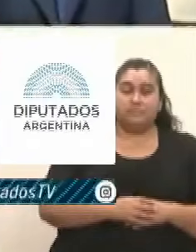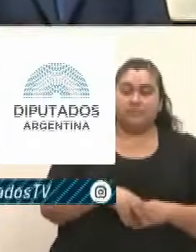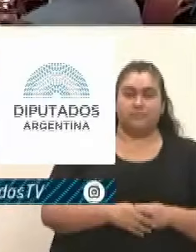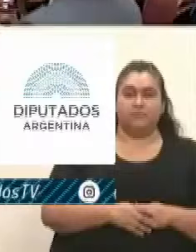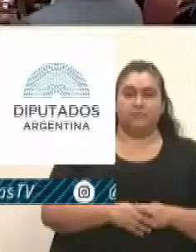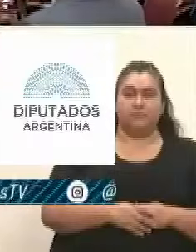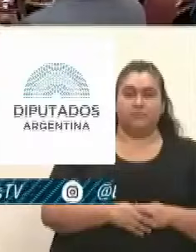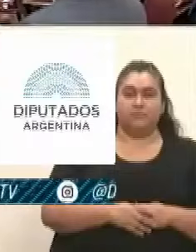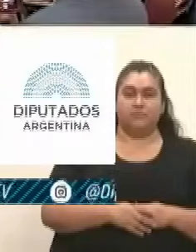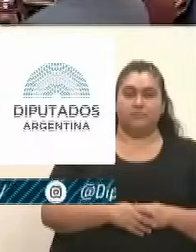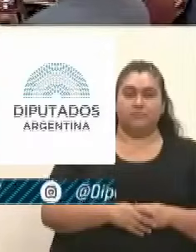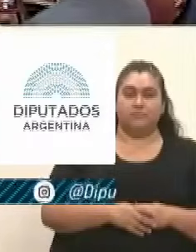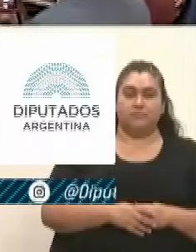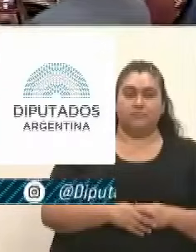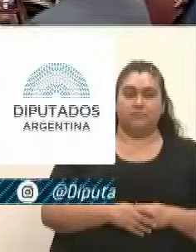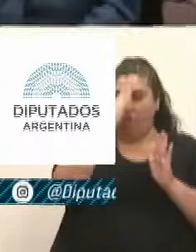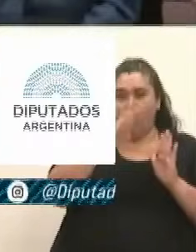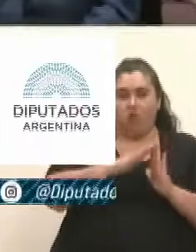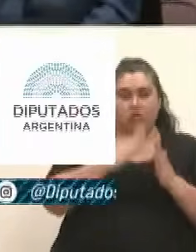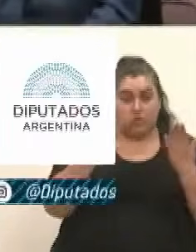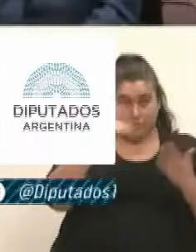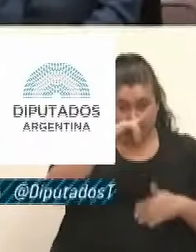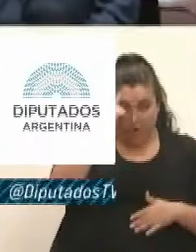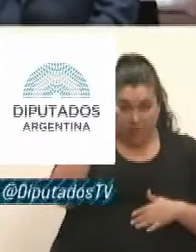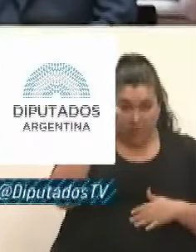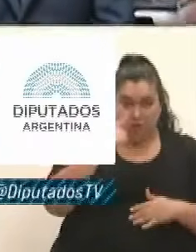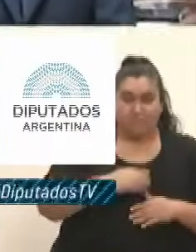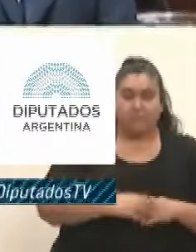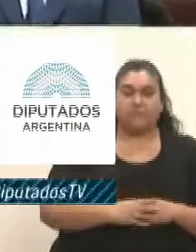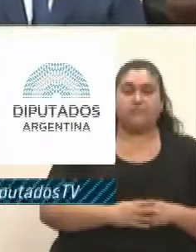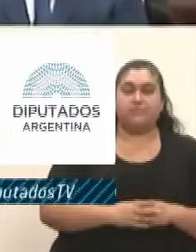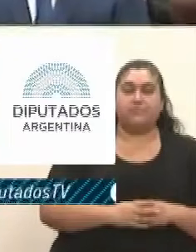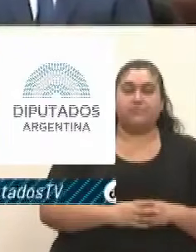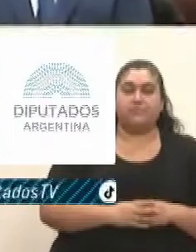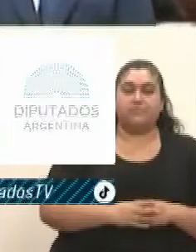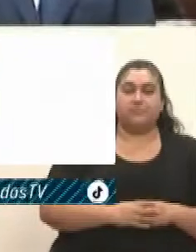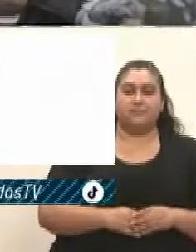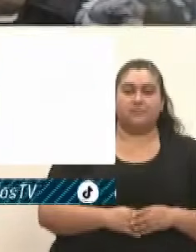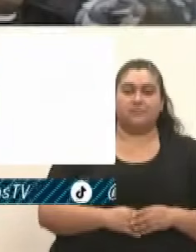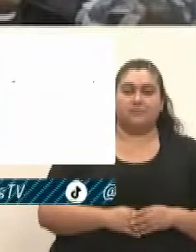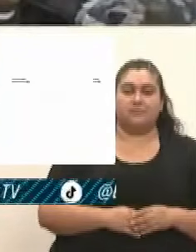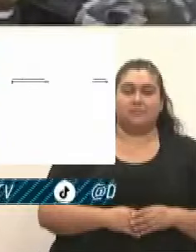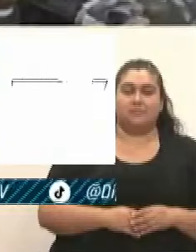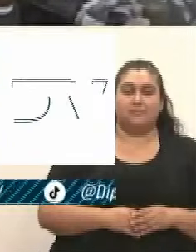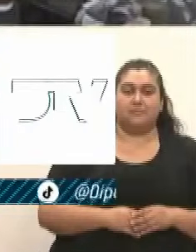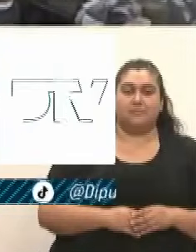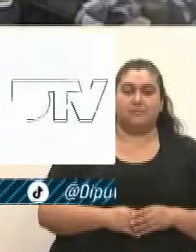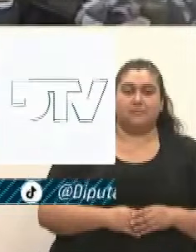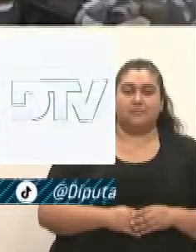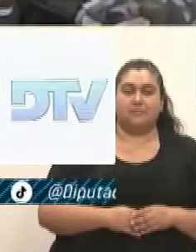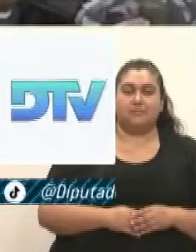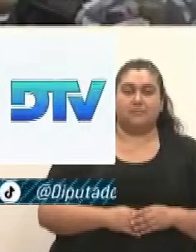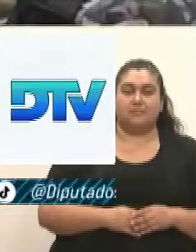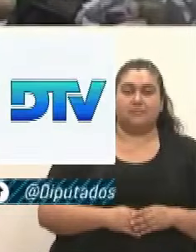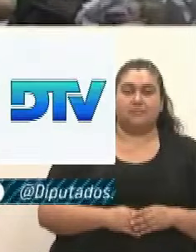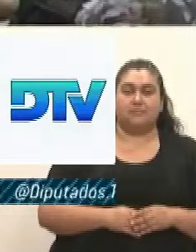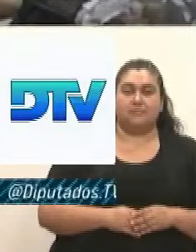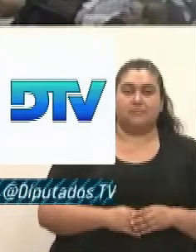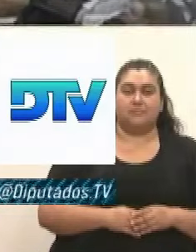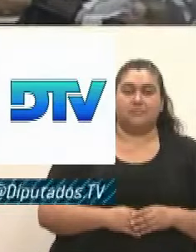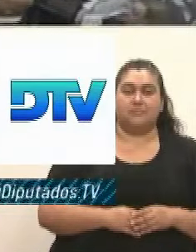renuncia. Claro. Ustedes habían 11, anticipado que no asume el vicegobernador de San Juan, así es, ¿no? sí, es verdad.